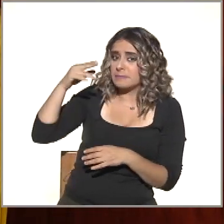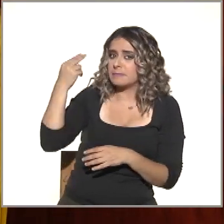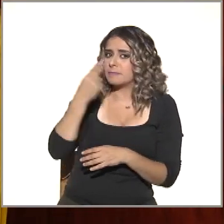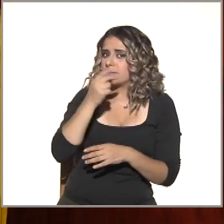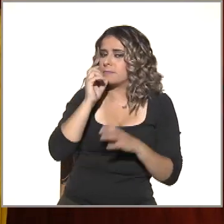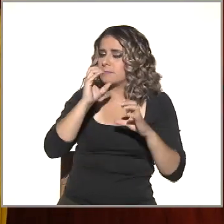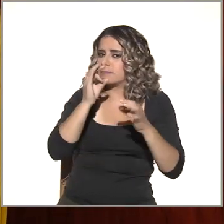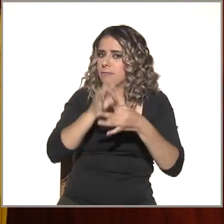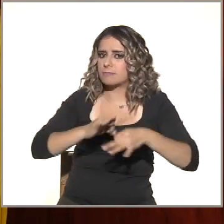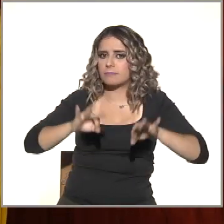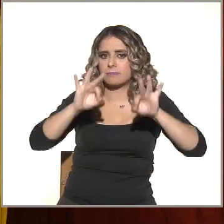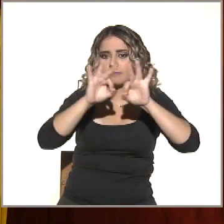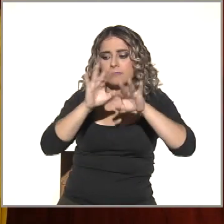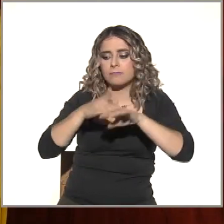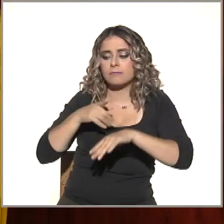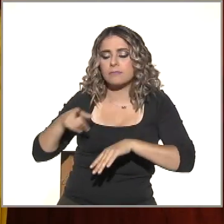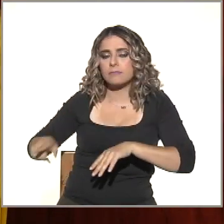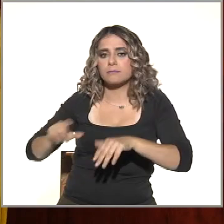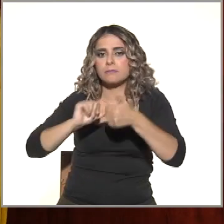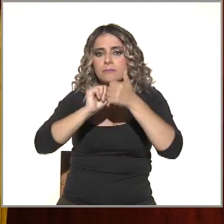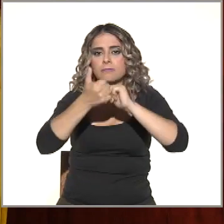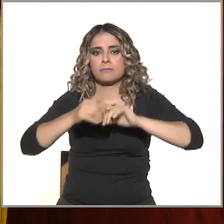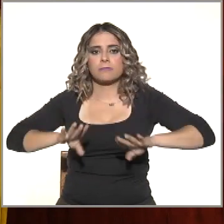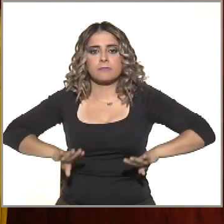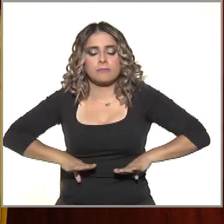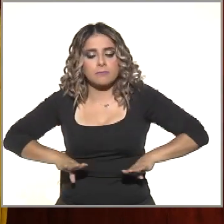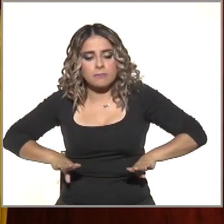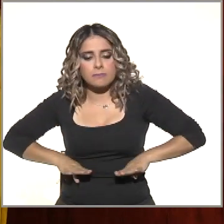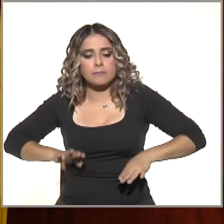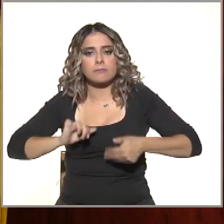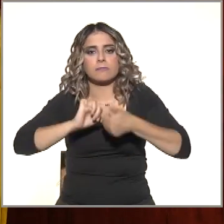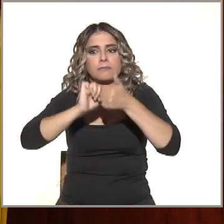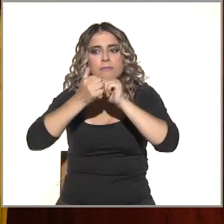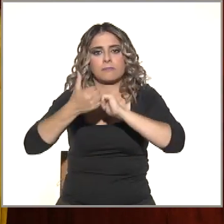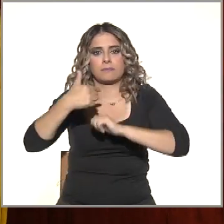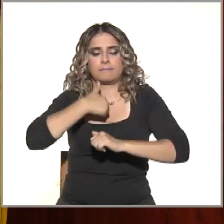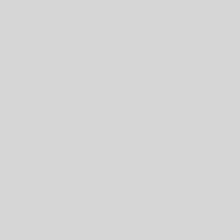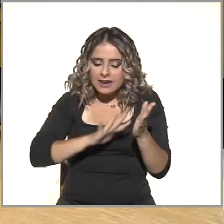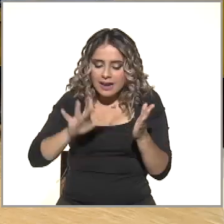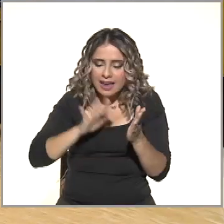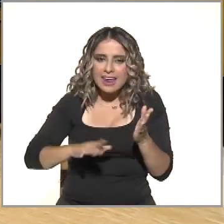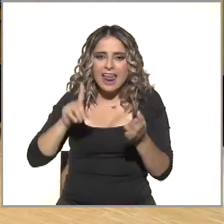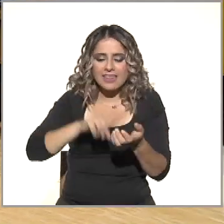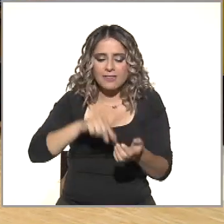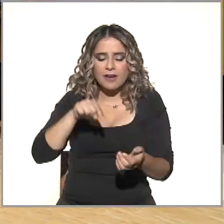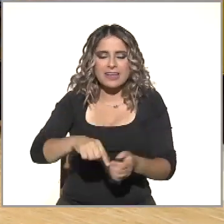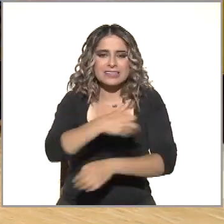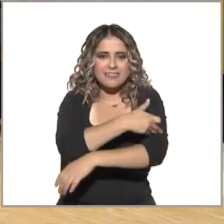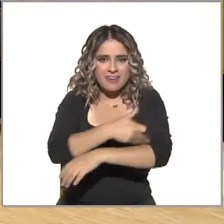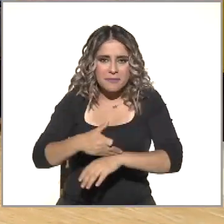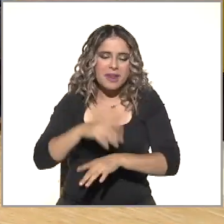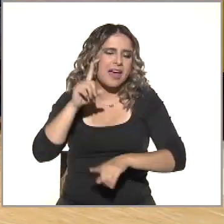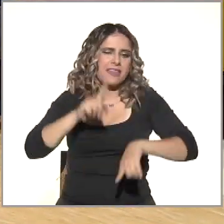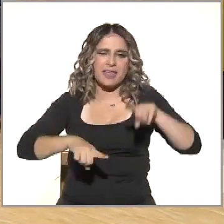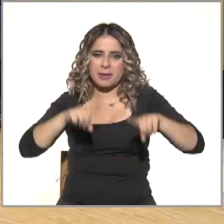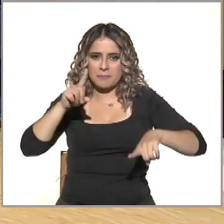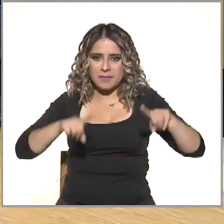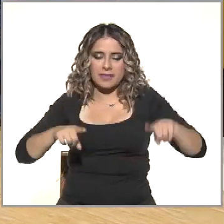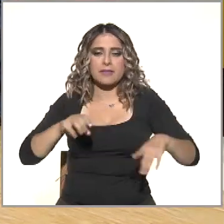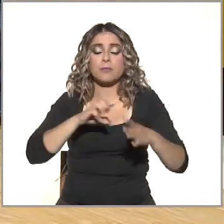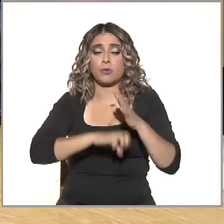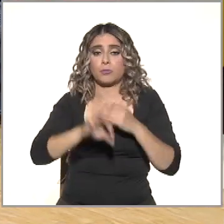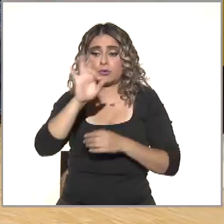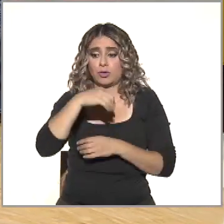está estructurando la personalidad, se está estructurando la idea que tienes de ti mismo. Claro. Dependiendo del contexto, pues una